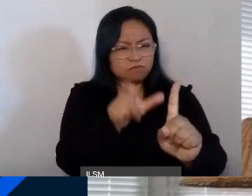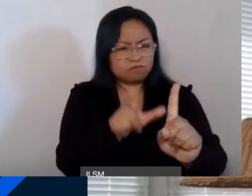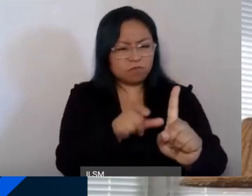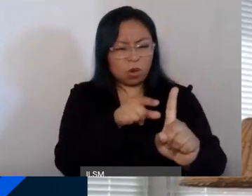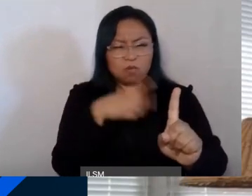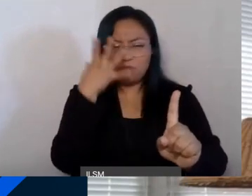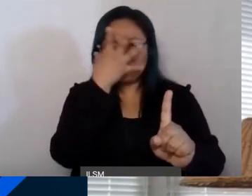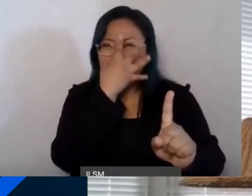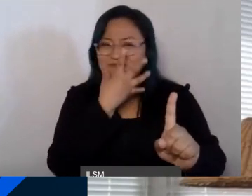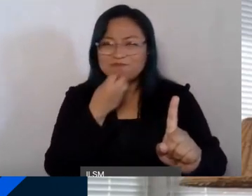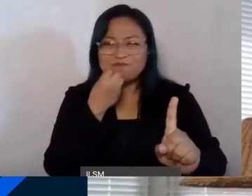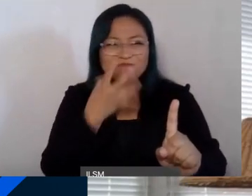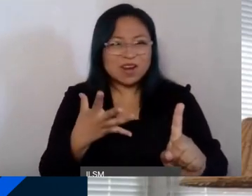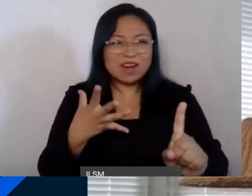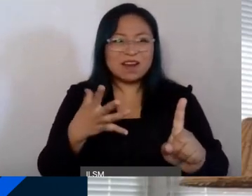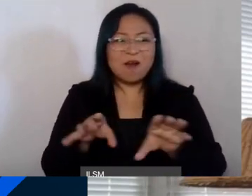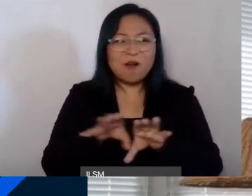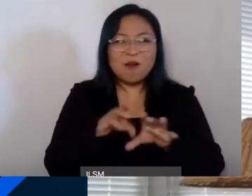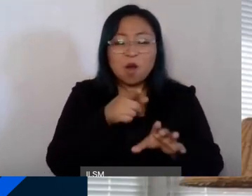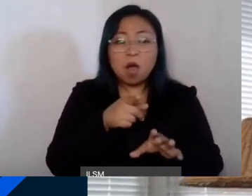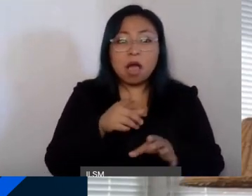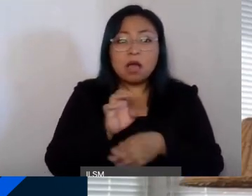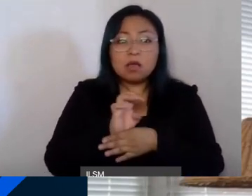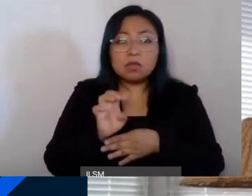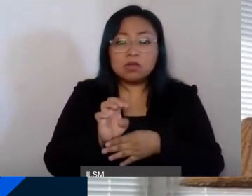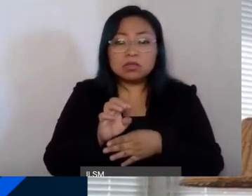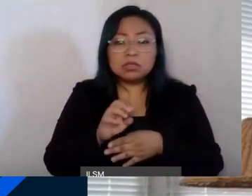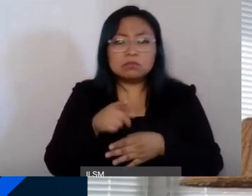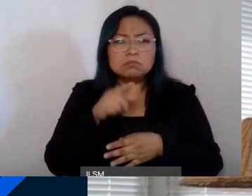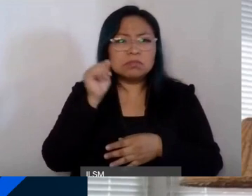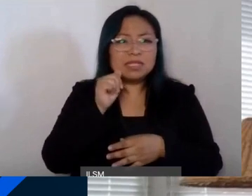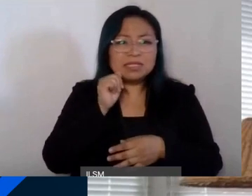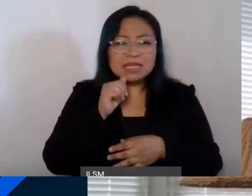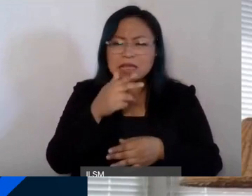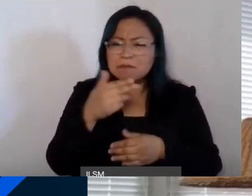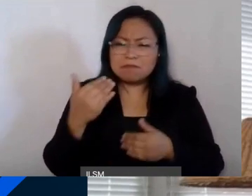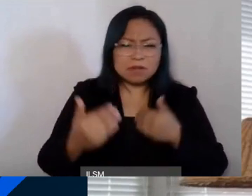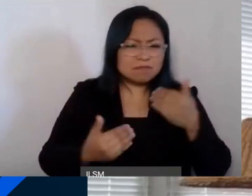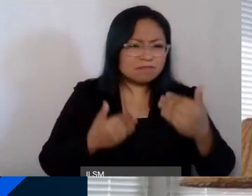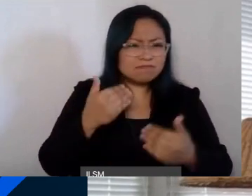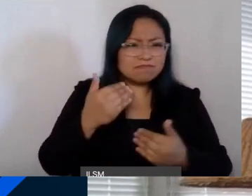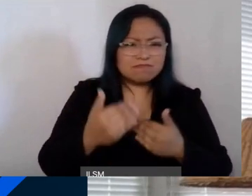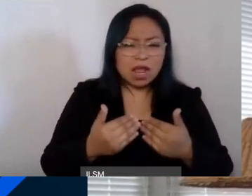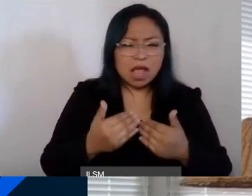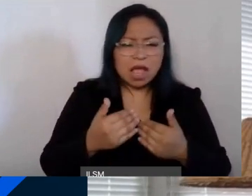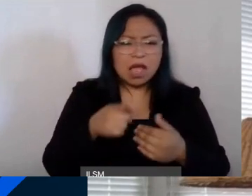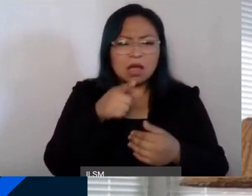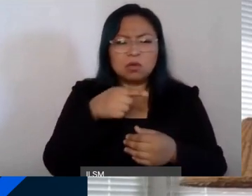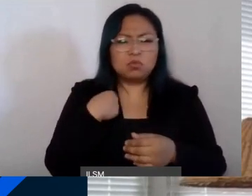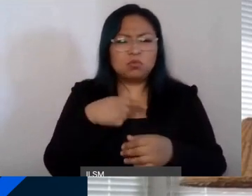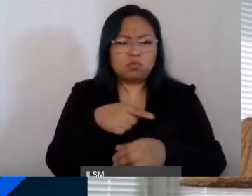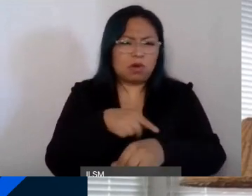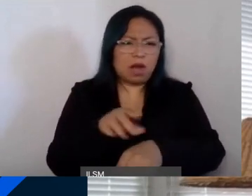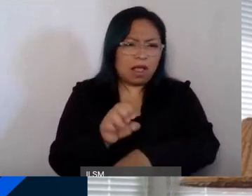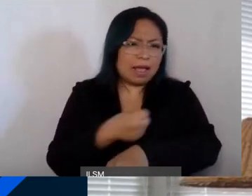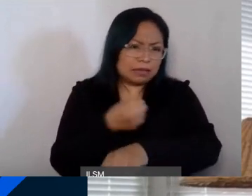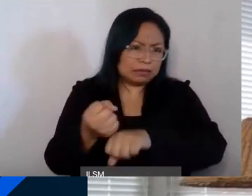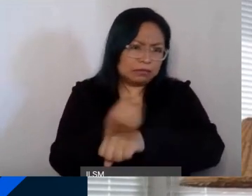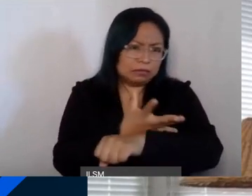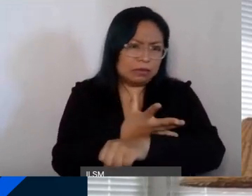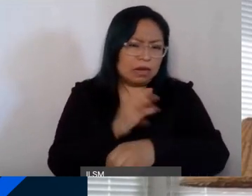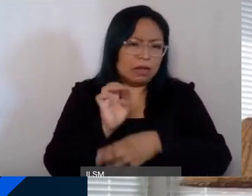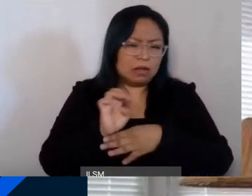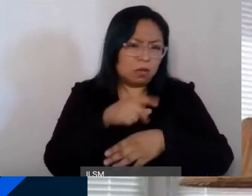que cuando tú tienes un corte van todas las plaquetas allí y hacen un tapón para que no te dé sangre es